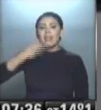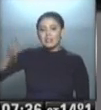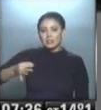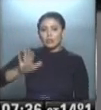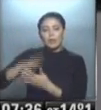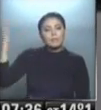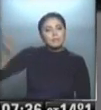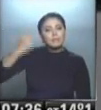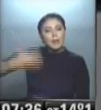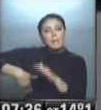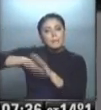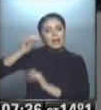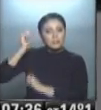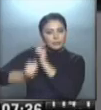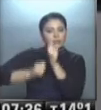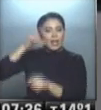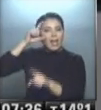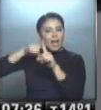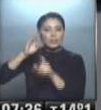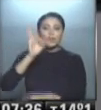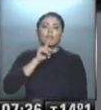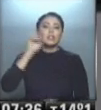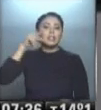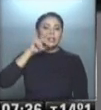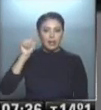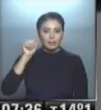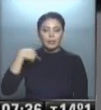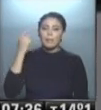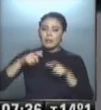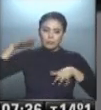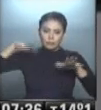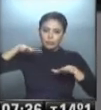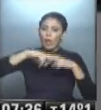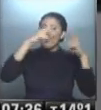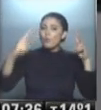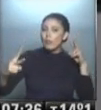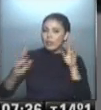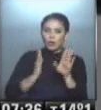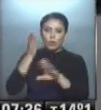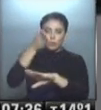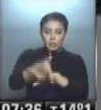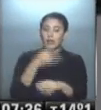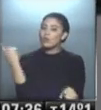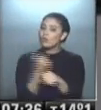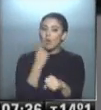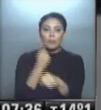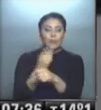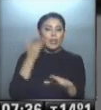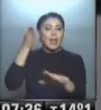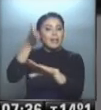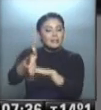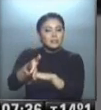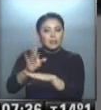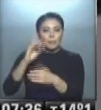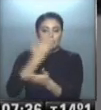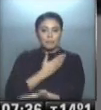en la producción de la pastera ex Bondnia como estaba previsto. Una multitud cruzó el puente, pero no pudo ingresar al Uruguay,